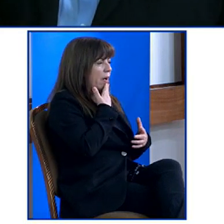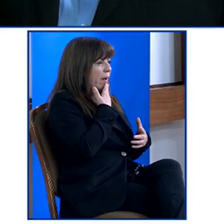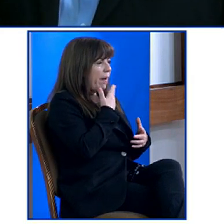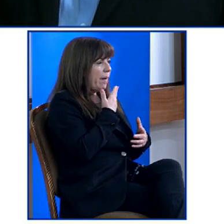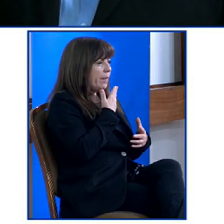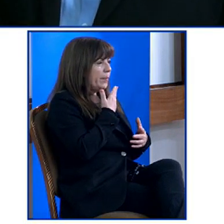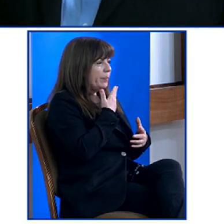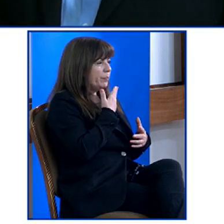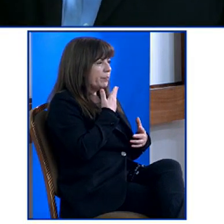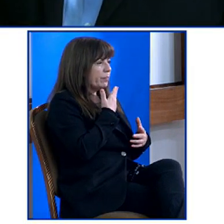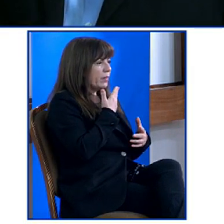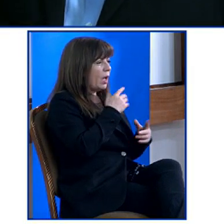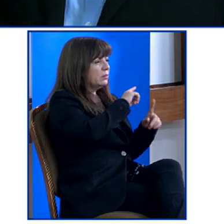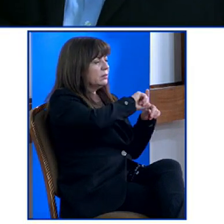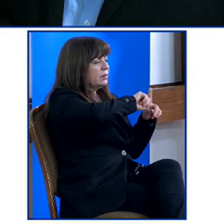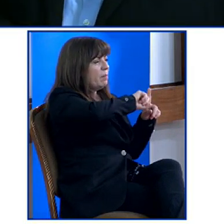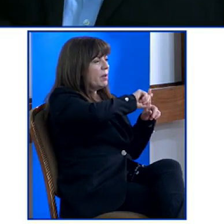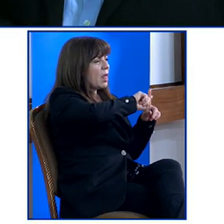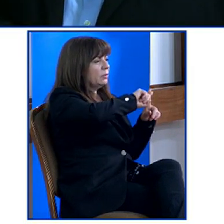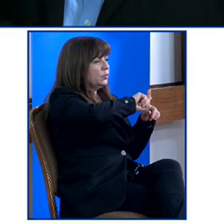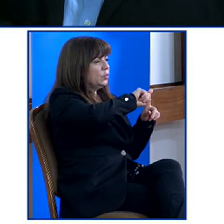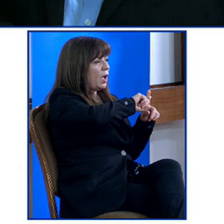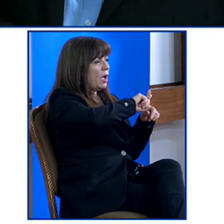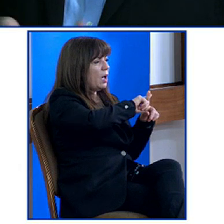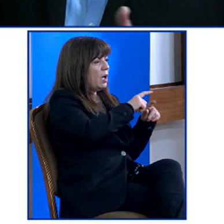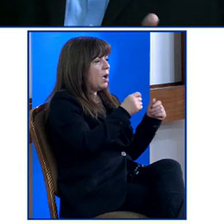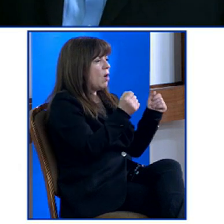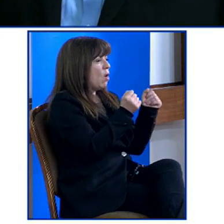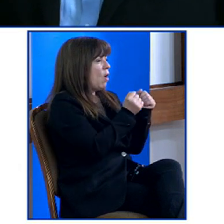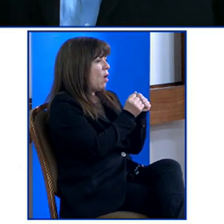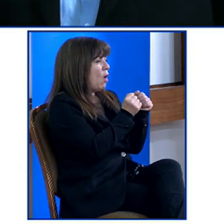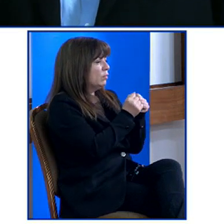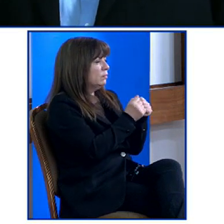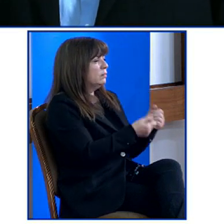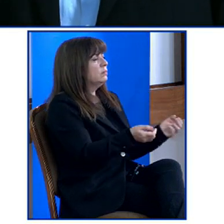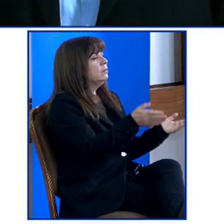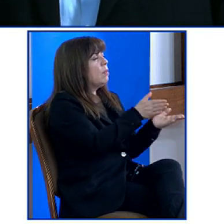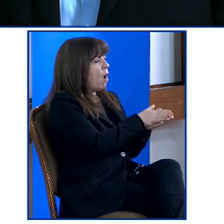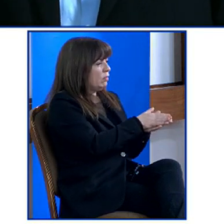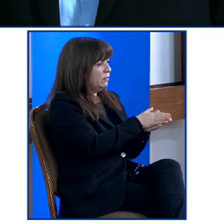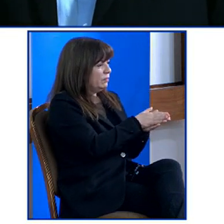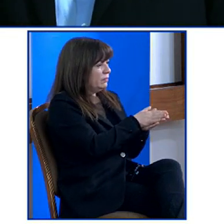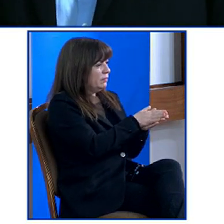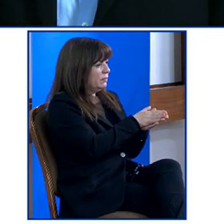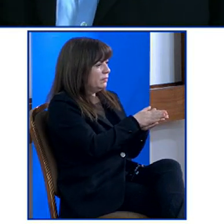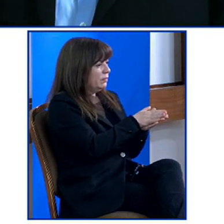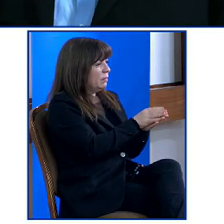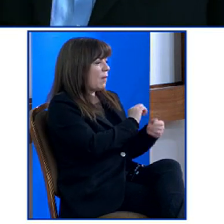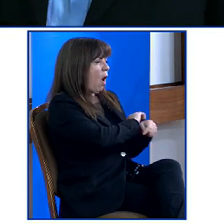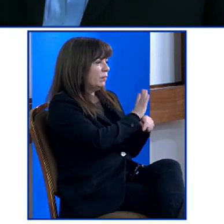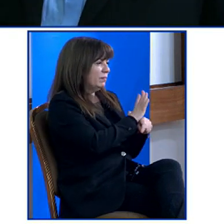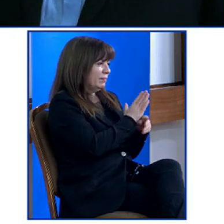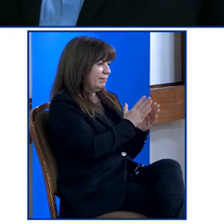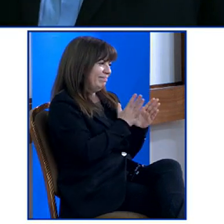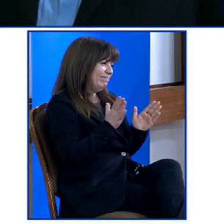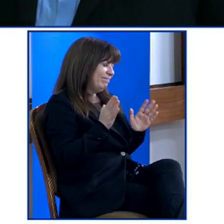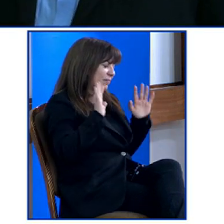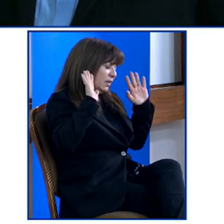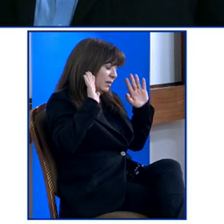tuvo la temperatura con la incidencia y la mortalidad por COVID-19.